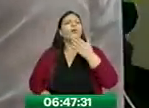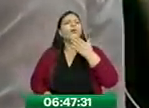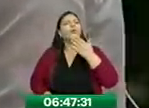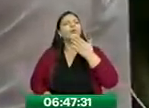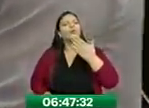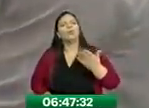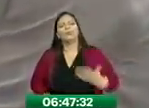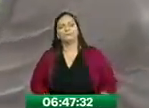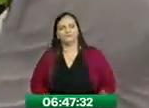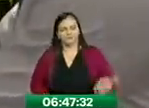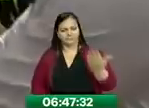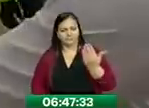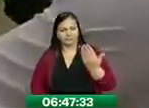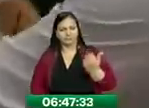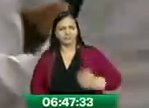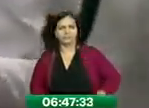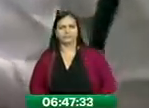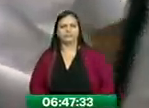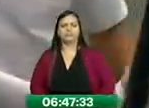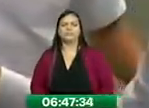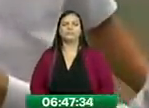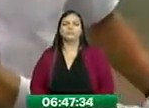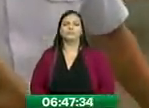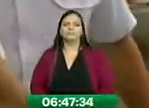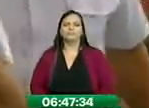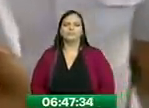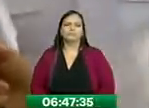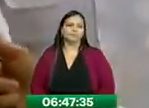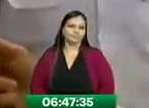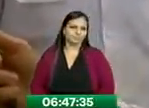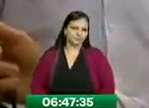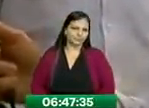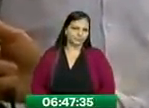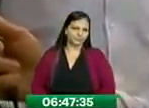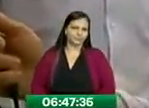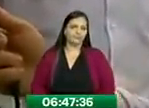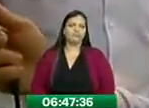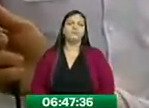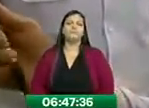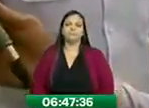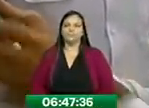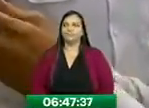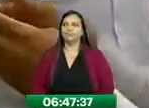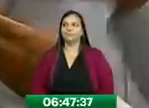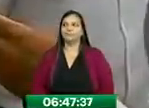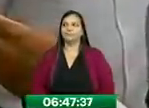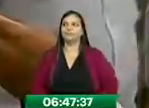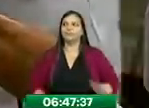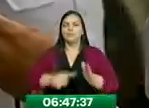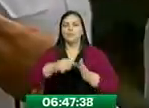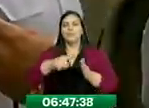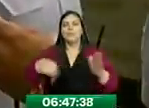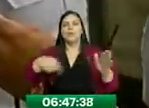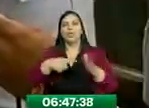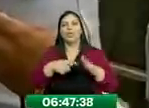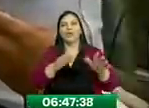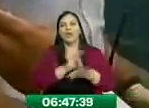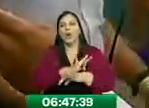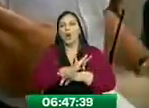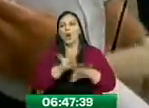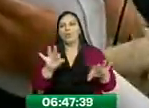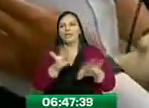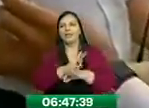positivas para los pasajeros? Bueno, lo que estamos, como te bien dijo, estamos cumpliendo con el protocolo de limpieza, que eso